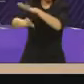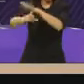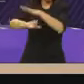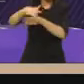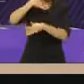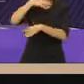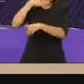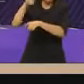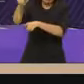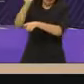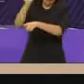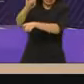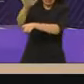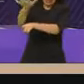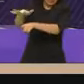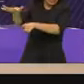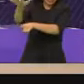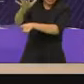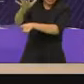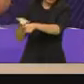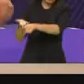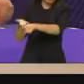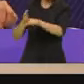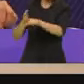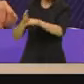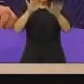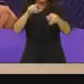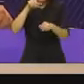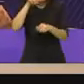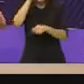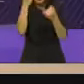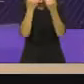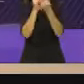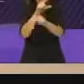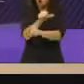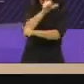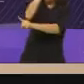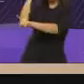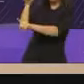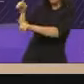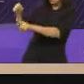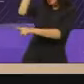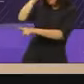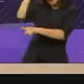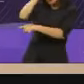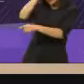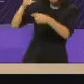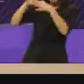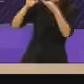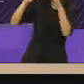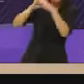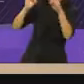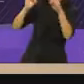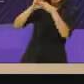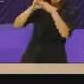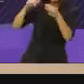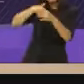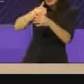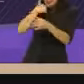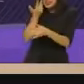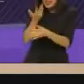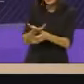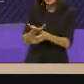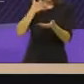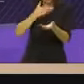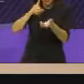y también ustedes escucharon una visión en la que queremos una ciudad para todas para todos para